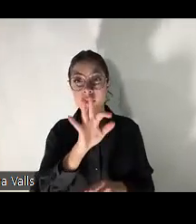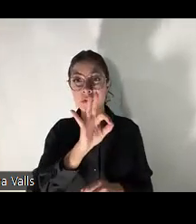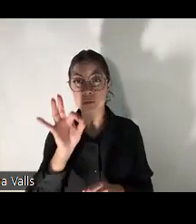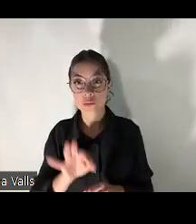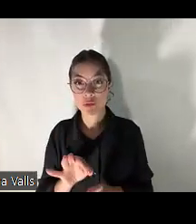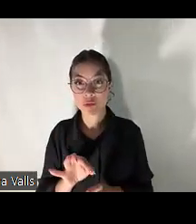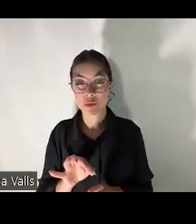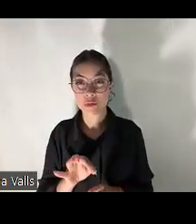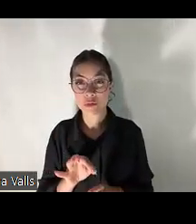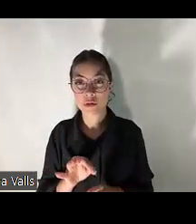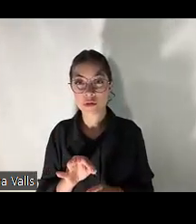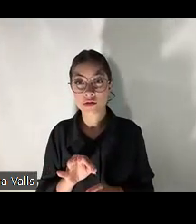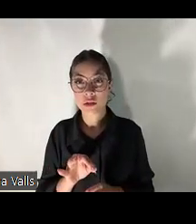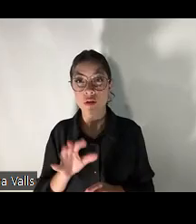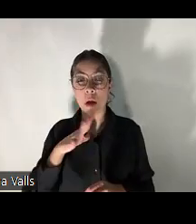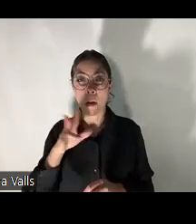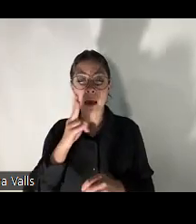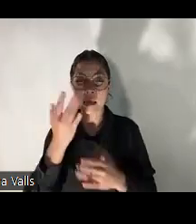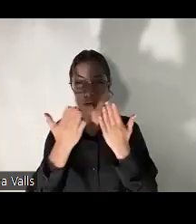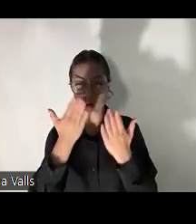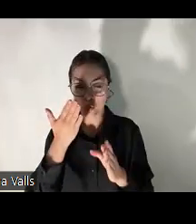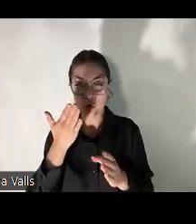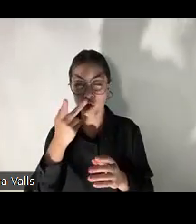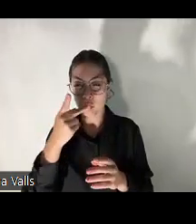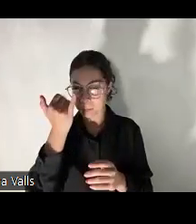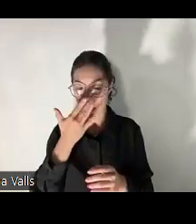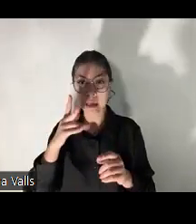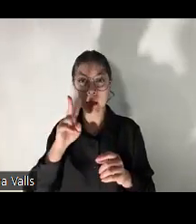de estudios de imagen normales.